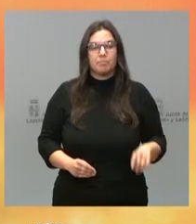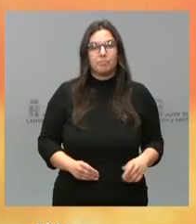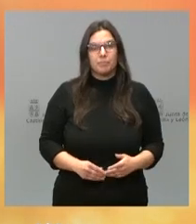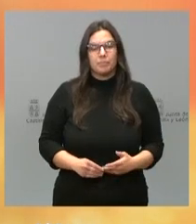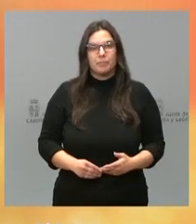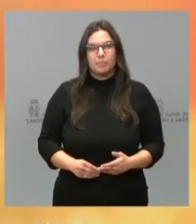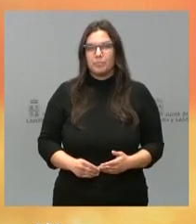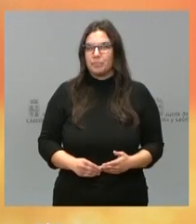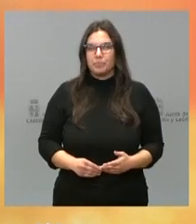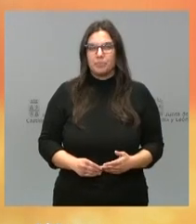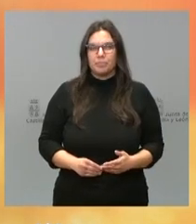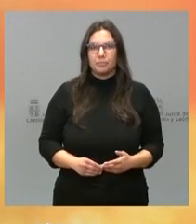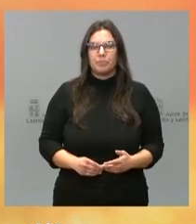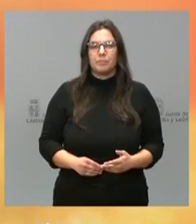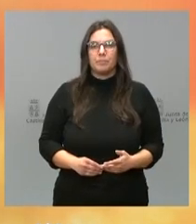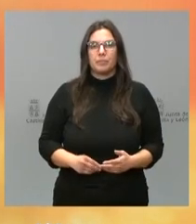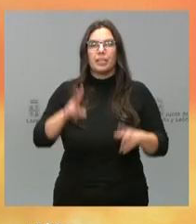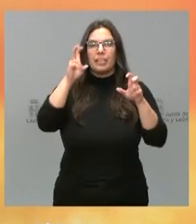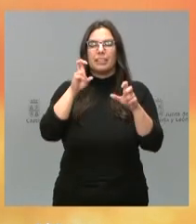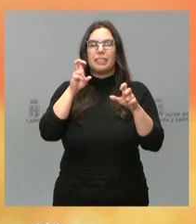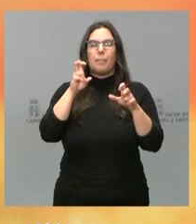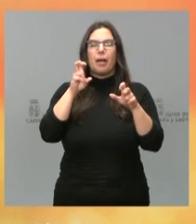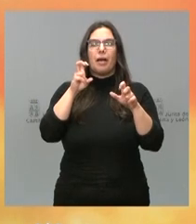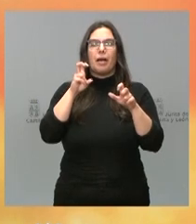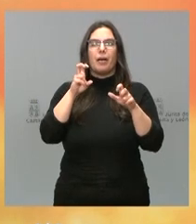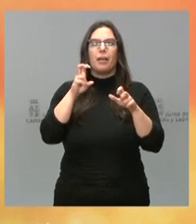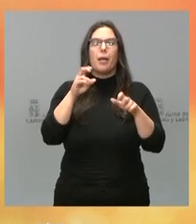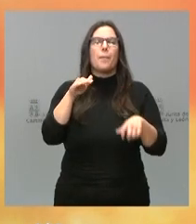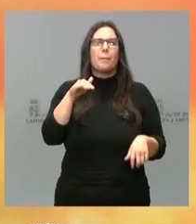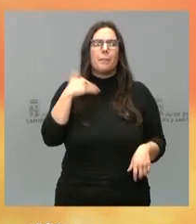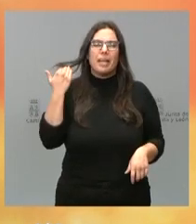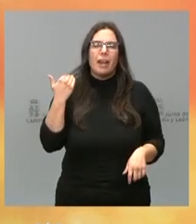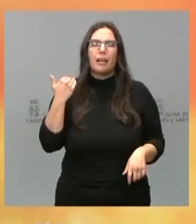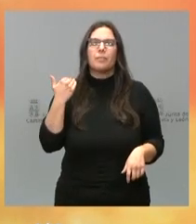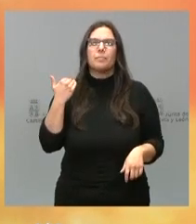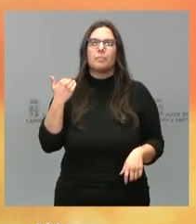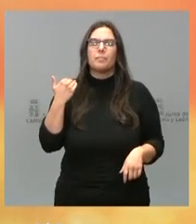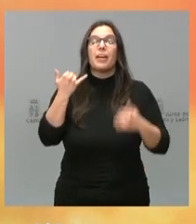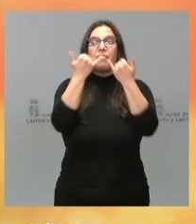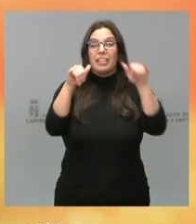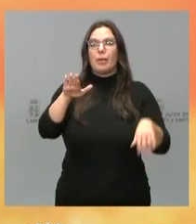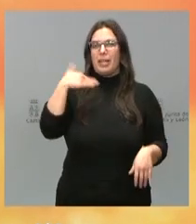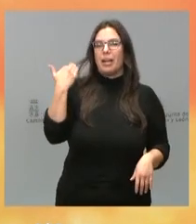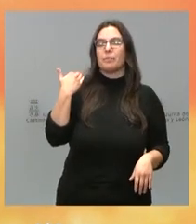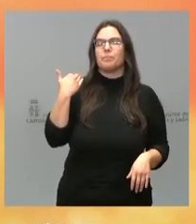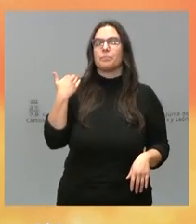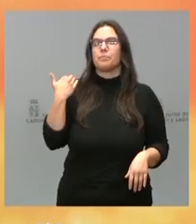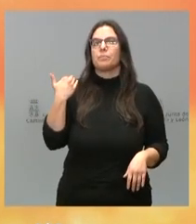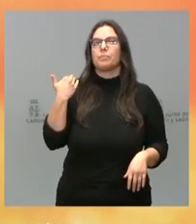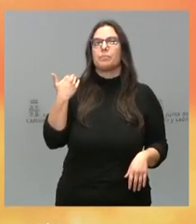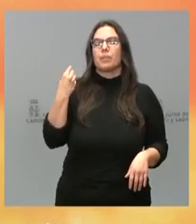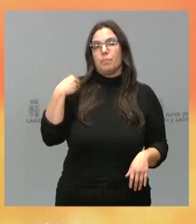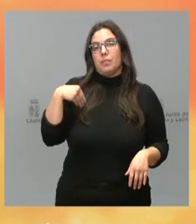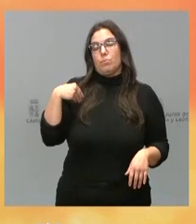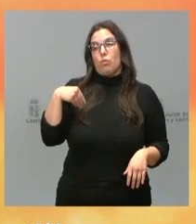en relación con la fiesta de villalar un poquito Cuál es la intención en relación con la fiesta de villalar y la decisión